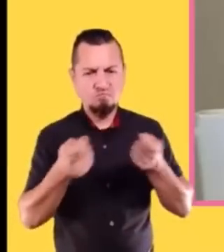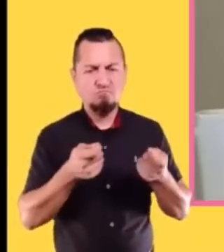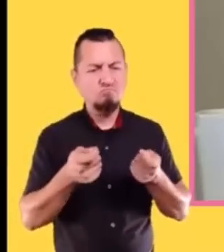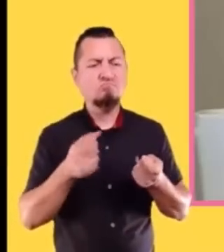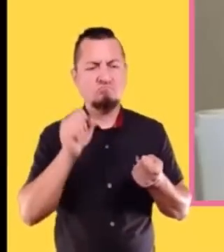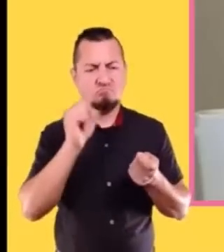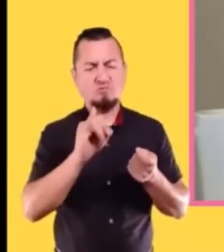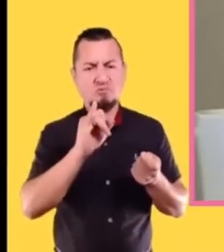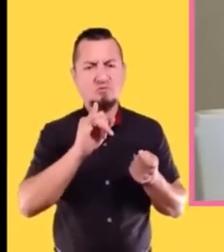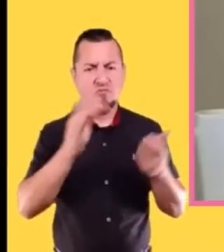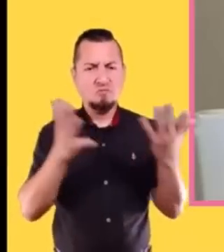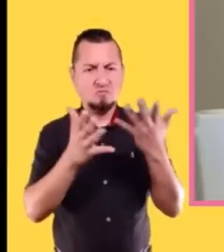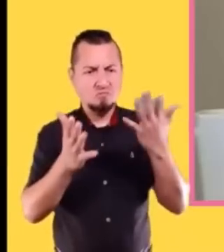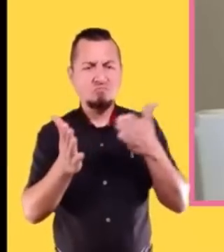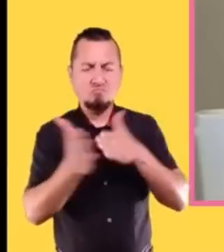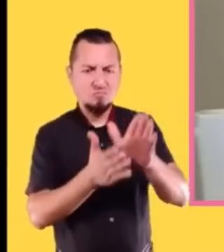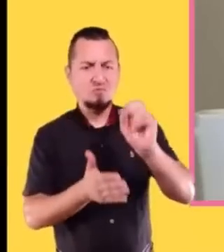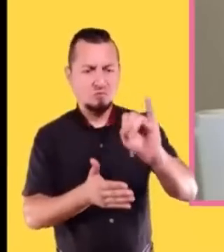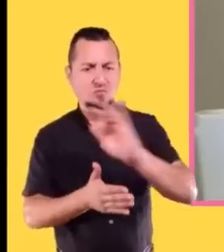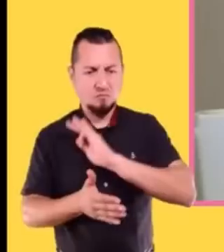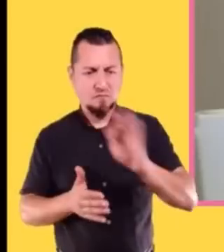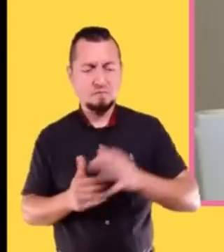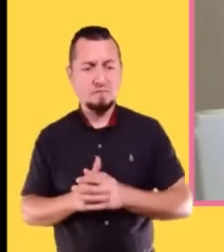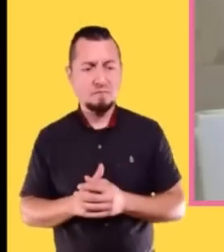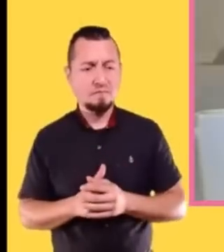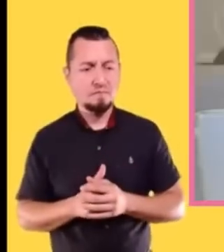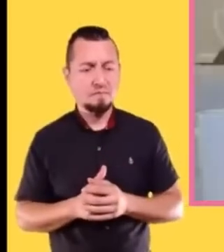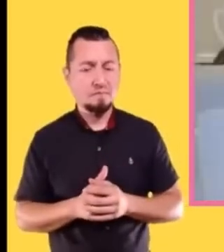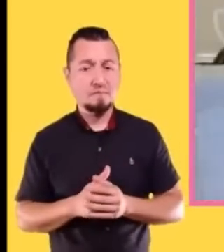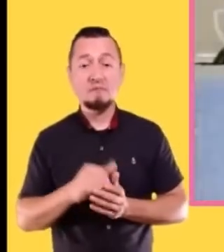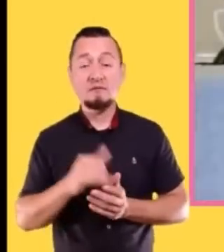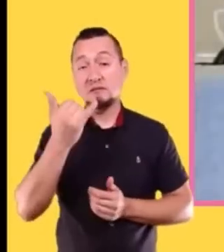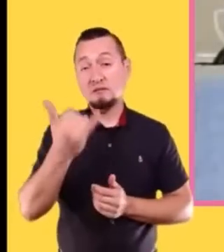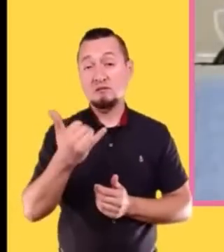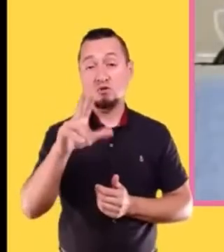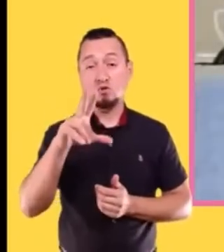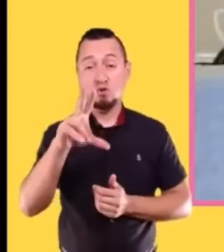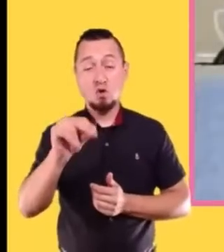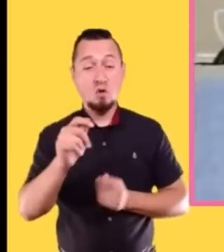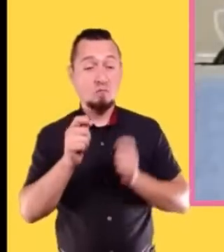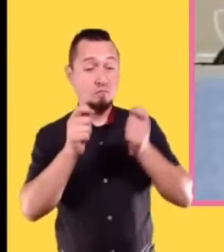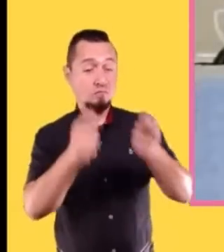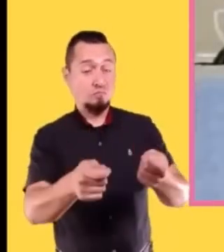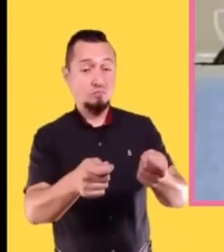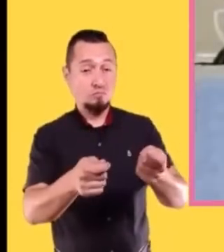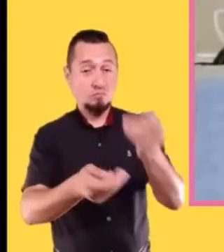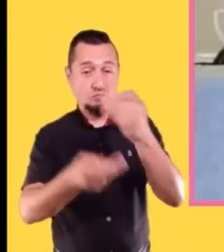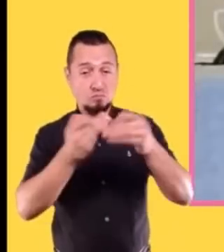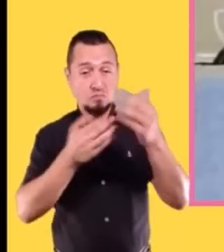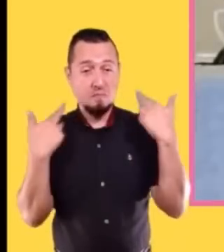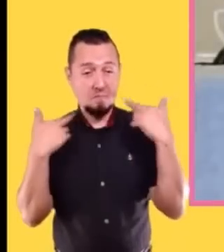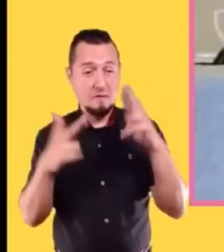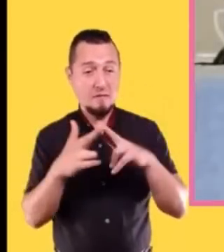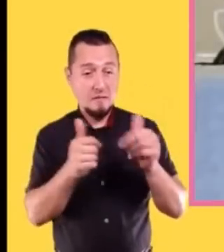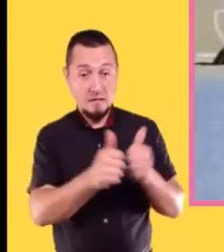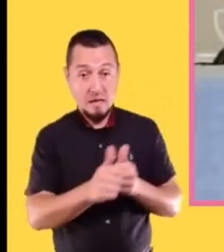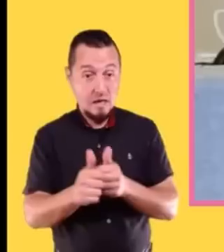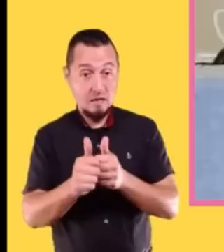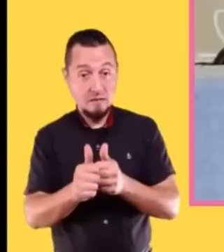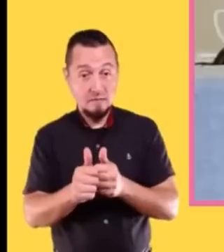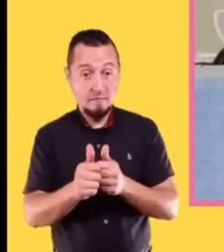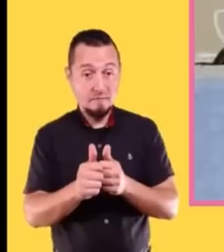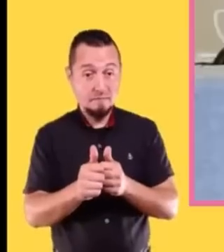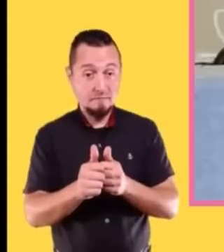imprimirlas podríamos hacerlo. ¿Y la no entrega incluye los materiales que regularmente reciben los maestros como guía?